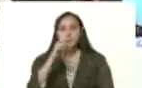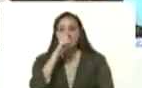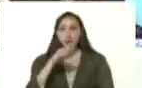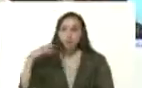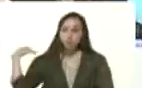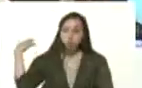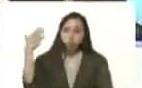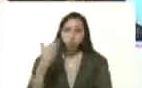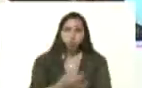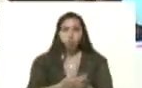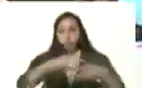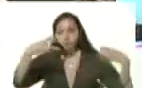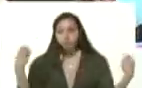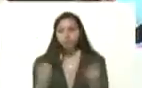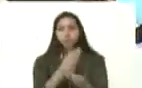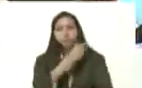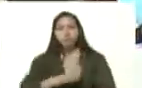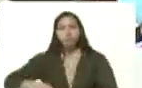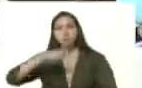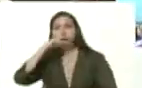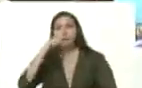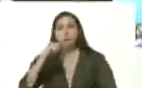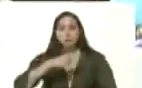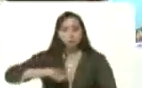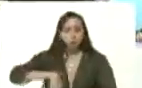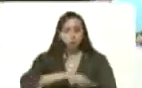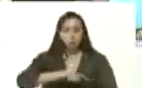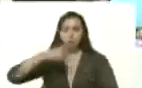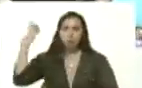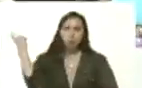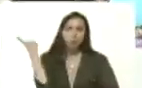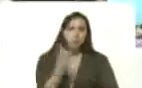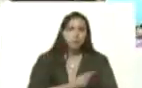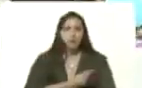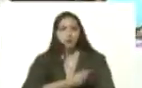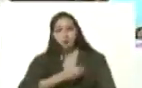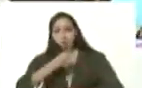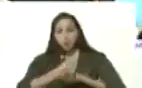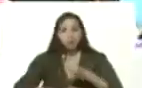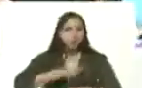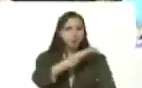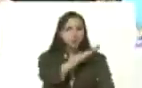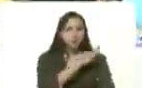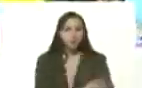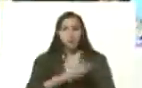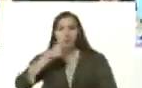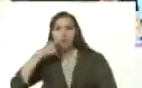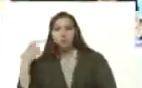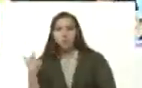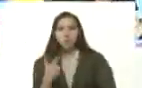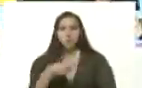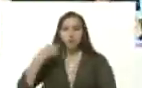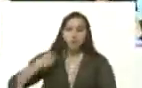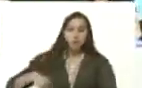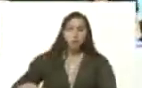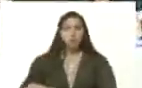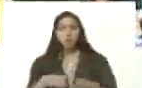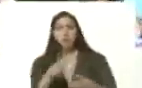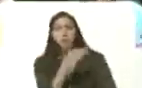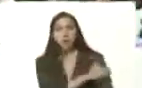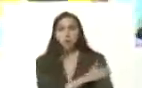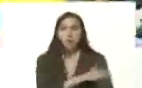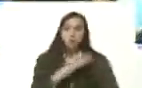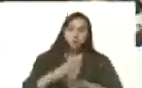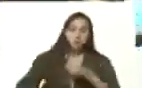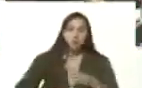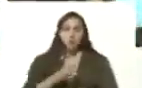Nicolás Maduro, nosotros estamos obligados a preservar ese poder en nuestro pueblo para que más nunca la derecha pueda volver